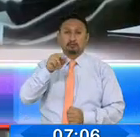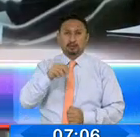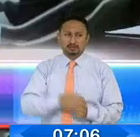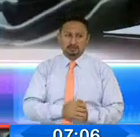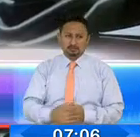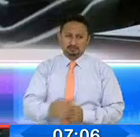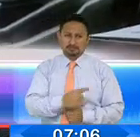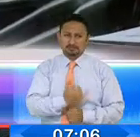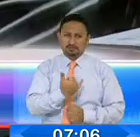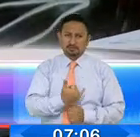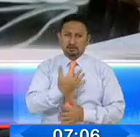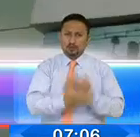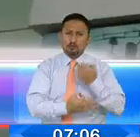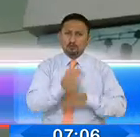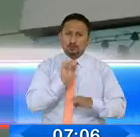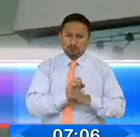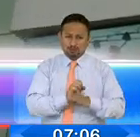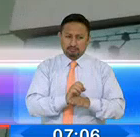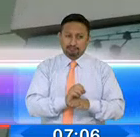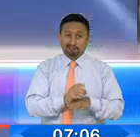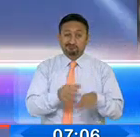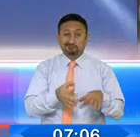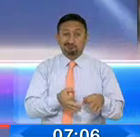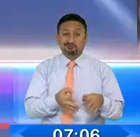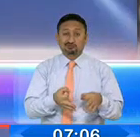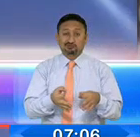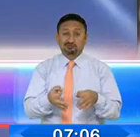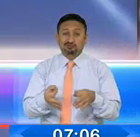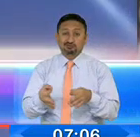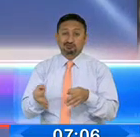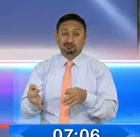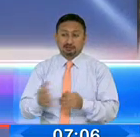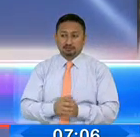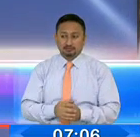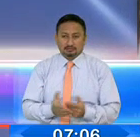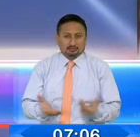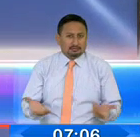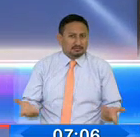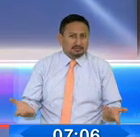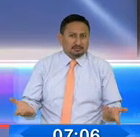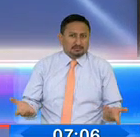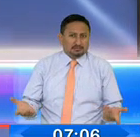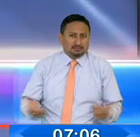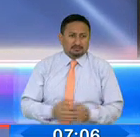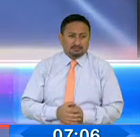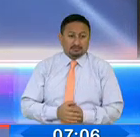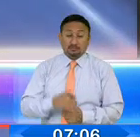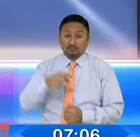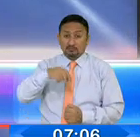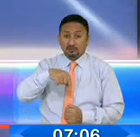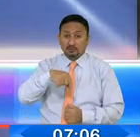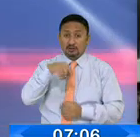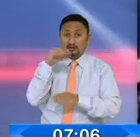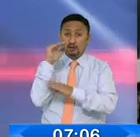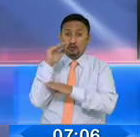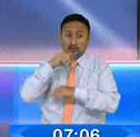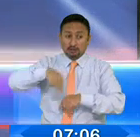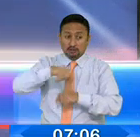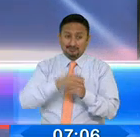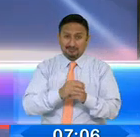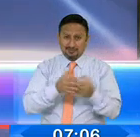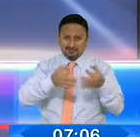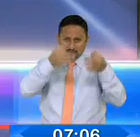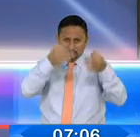falta de agilidad en la justicia ecuatoriana. Es decir, que estamos dándonos cuenta que no existe la